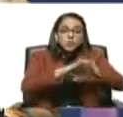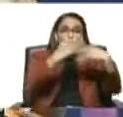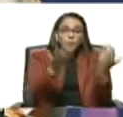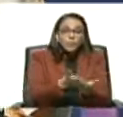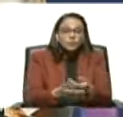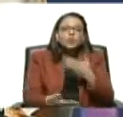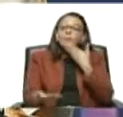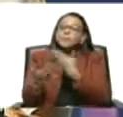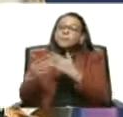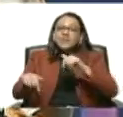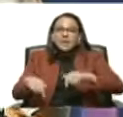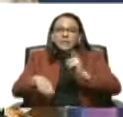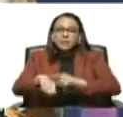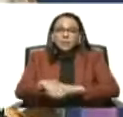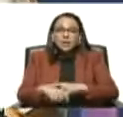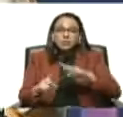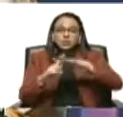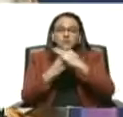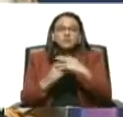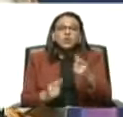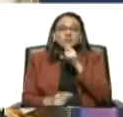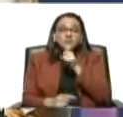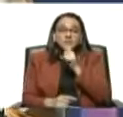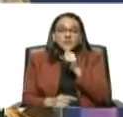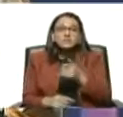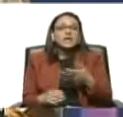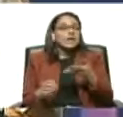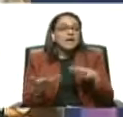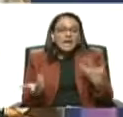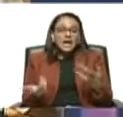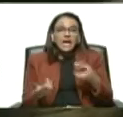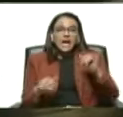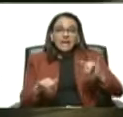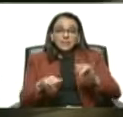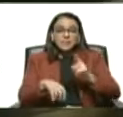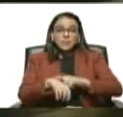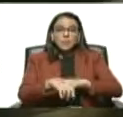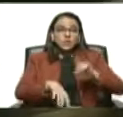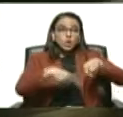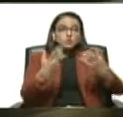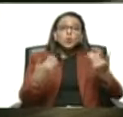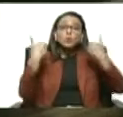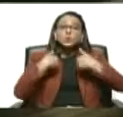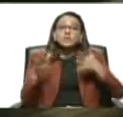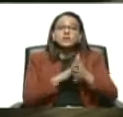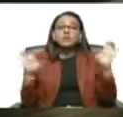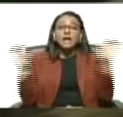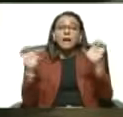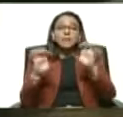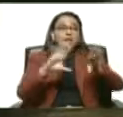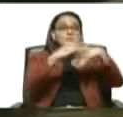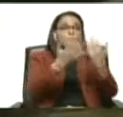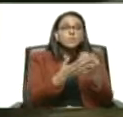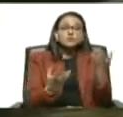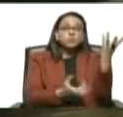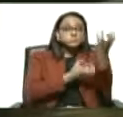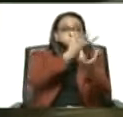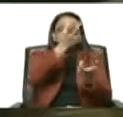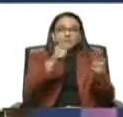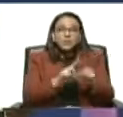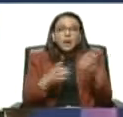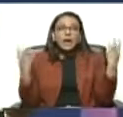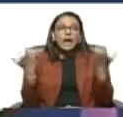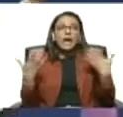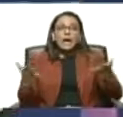tan difíciles como el desafío ambiental, donde vivimos ya una emergencia ambiental, producto de modelos desarrollistas que nunca